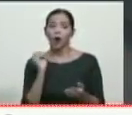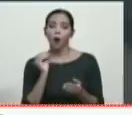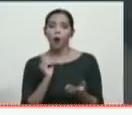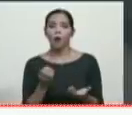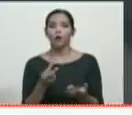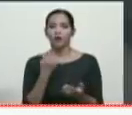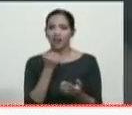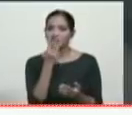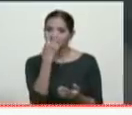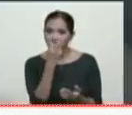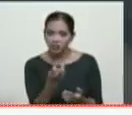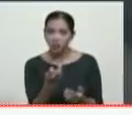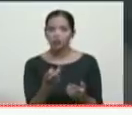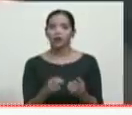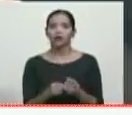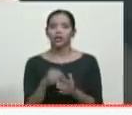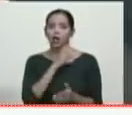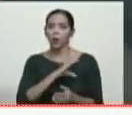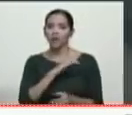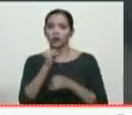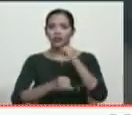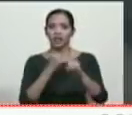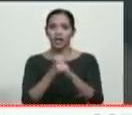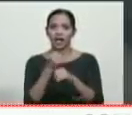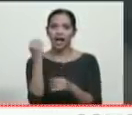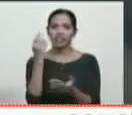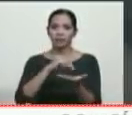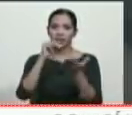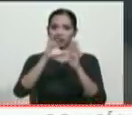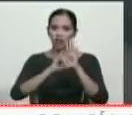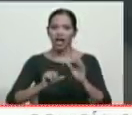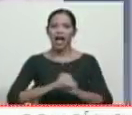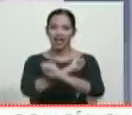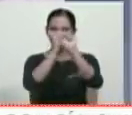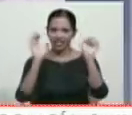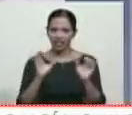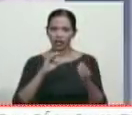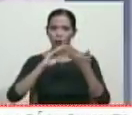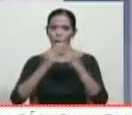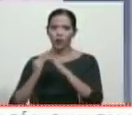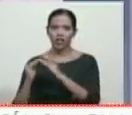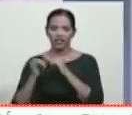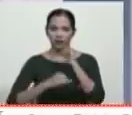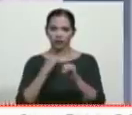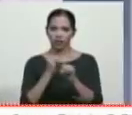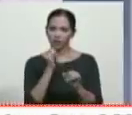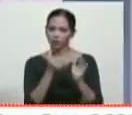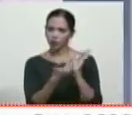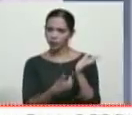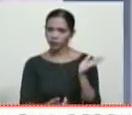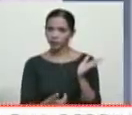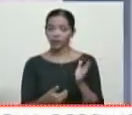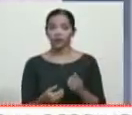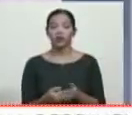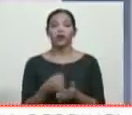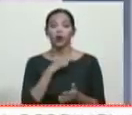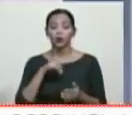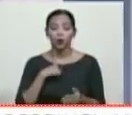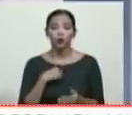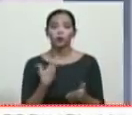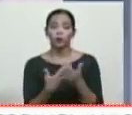de la ANC aclarando ante la comunidad internacional este informe? Nosotros le propusimos a las personas que están